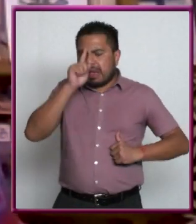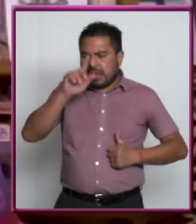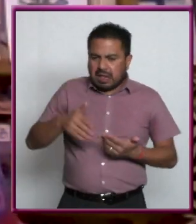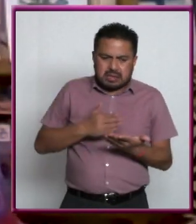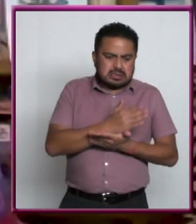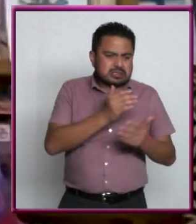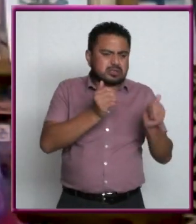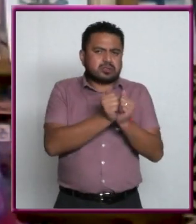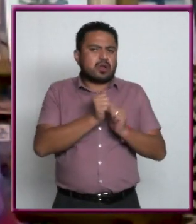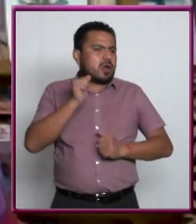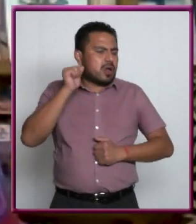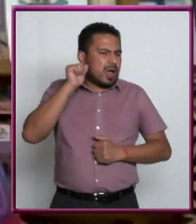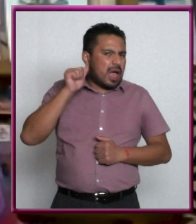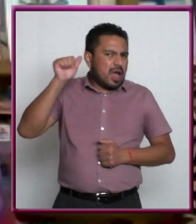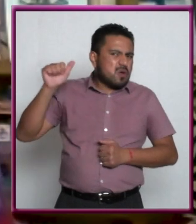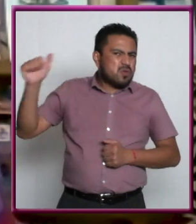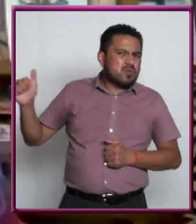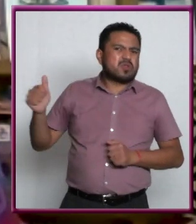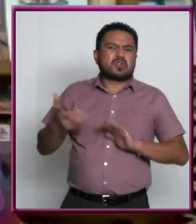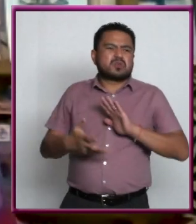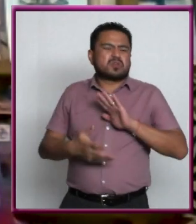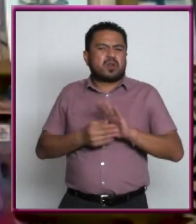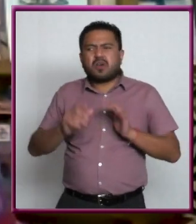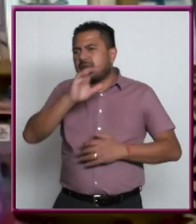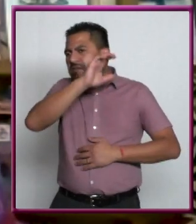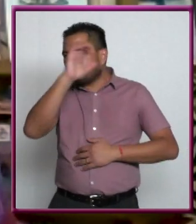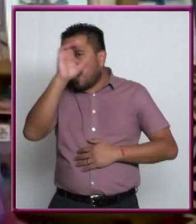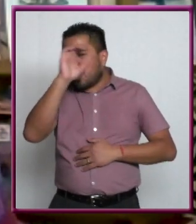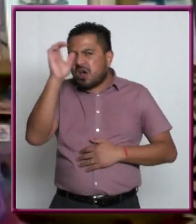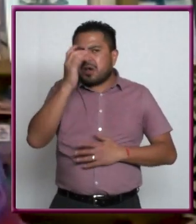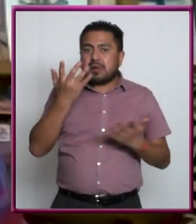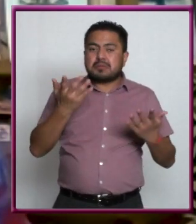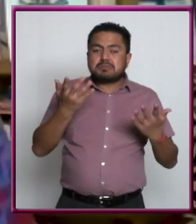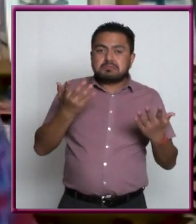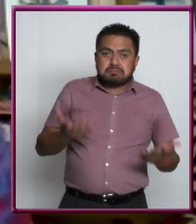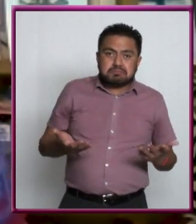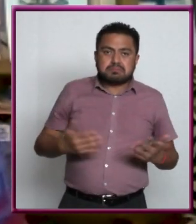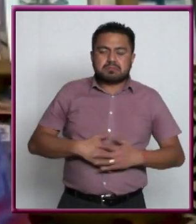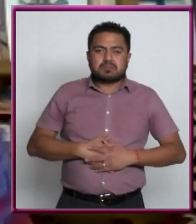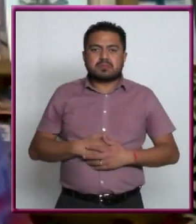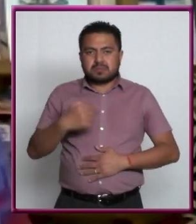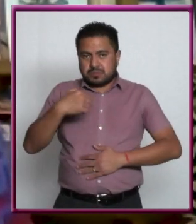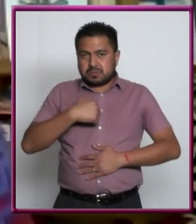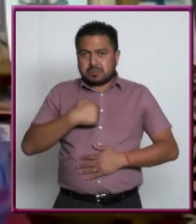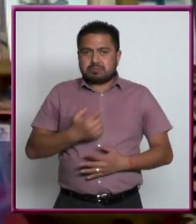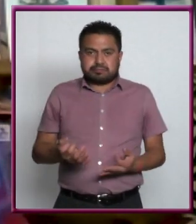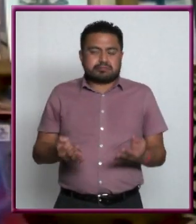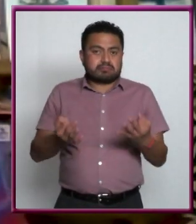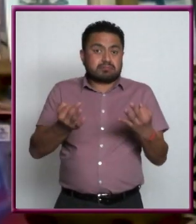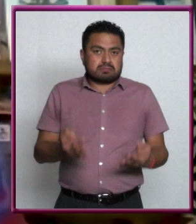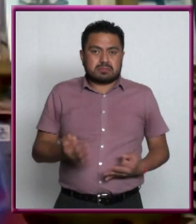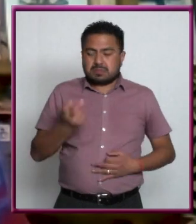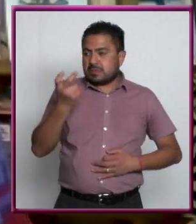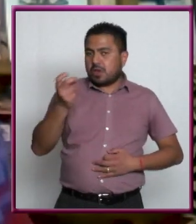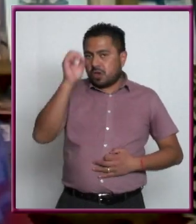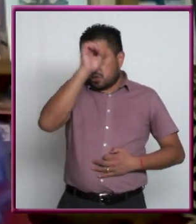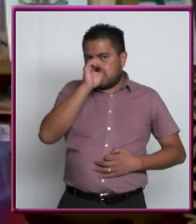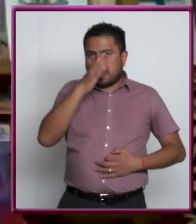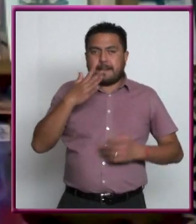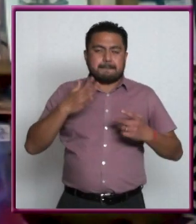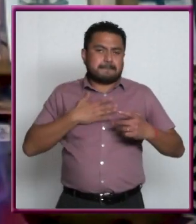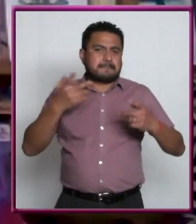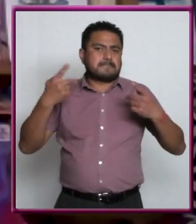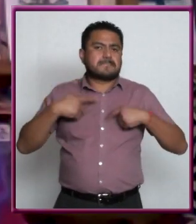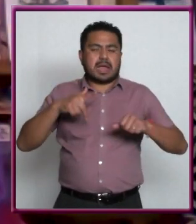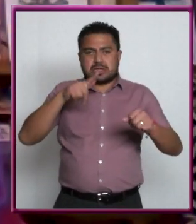va a tener acceso a esos audios o esas fotos? Entonces, yo realmente, y eso es